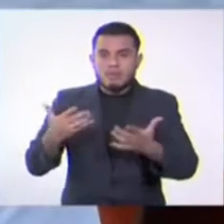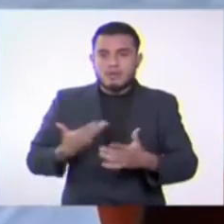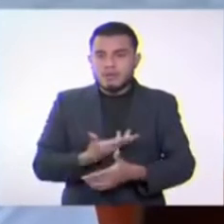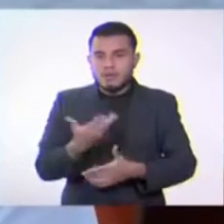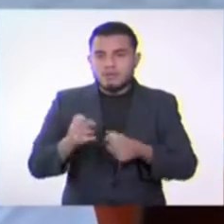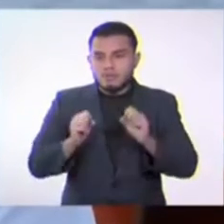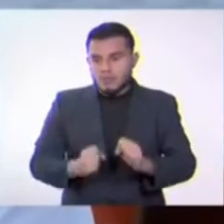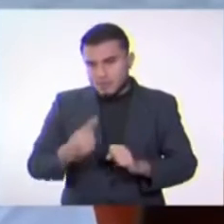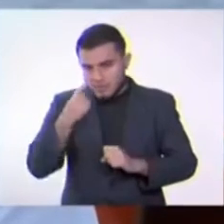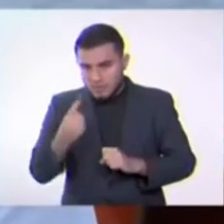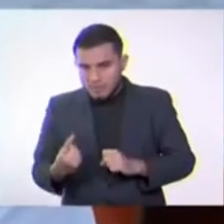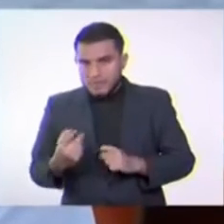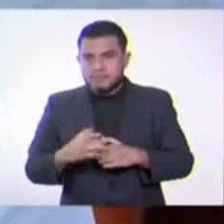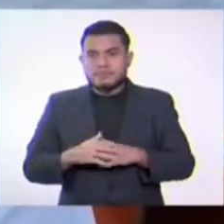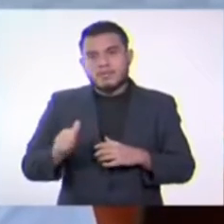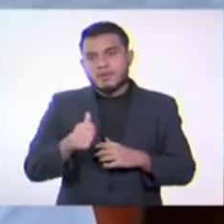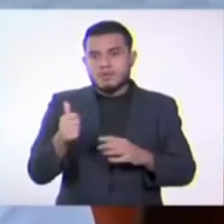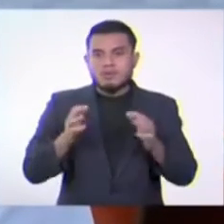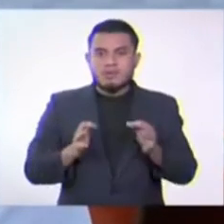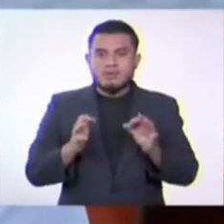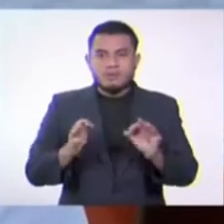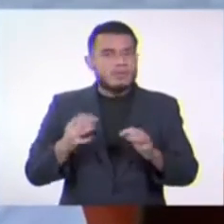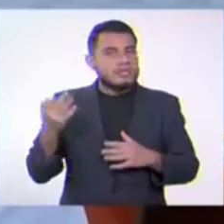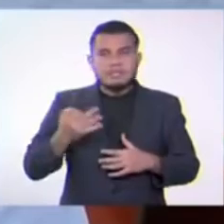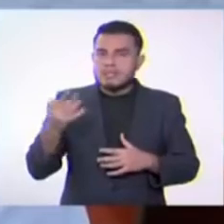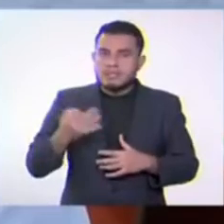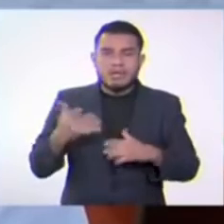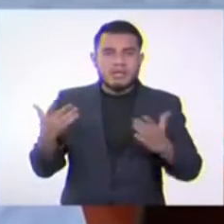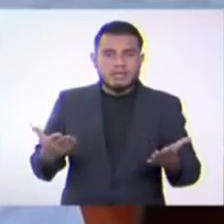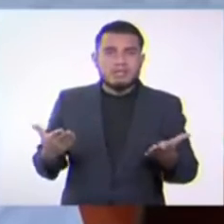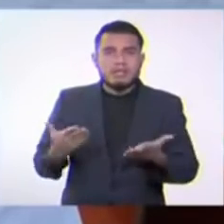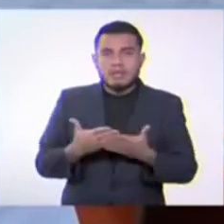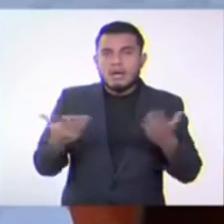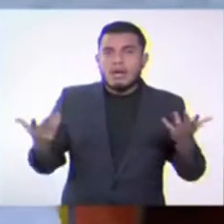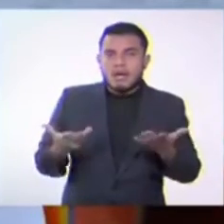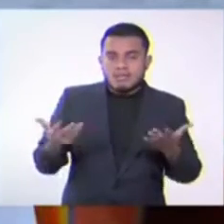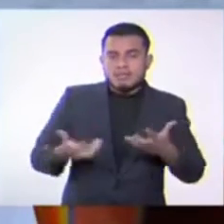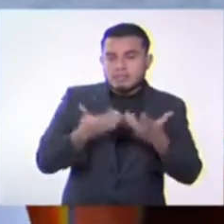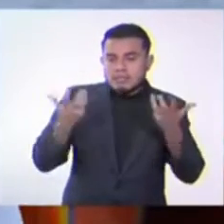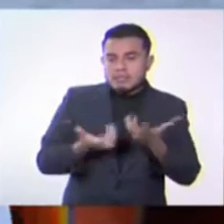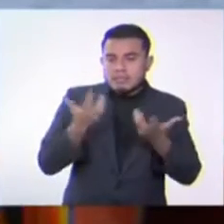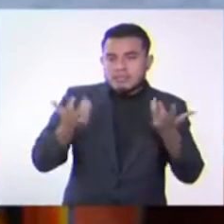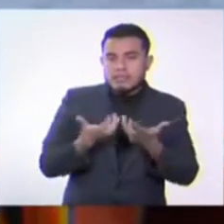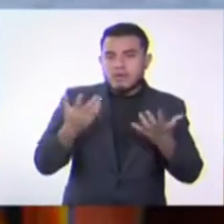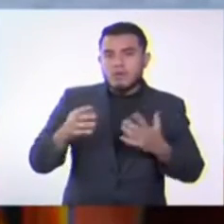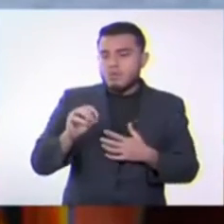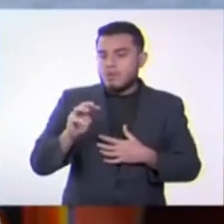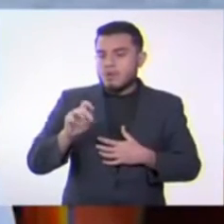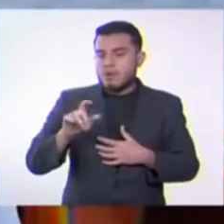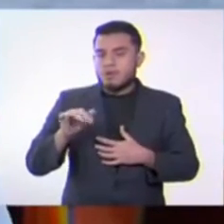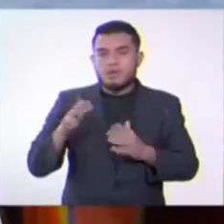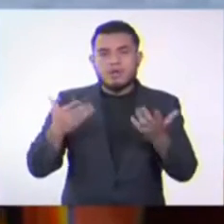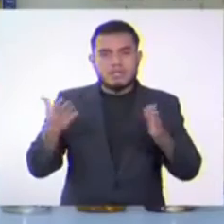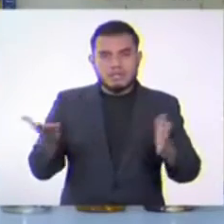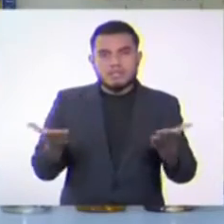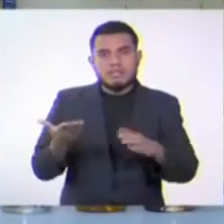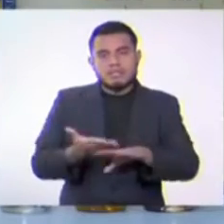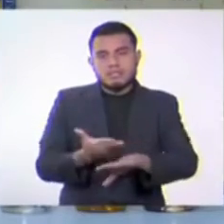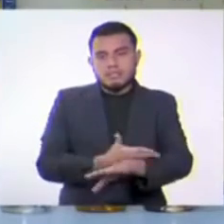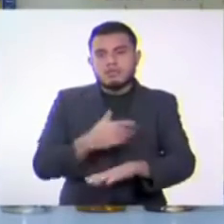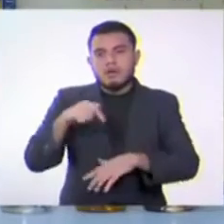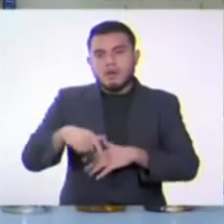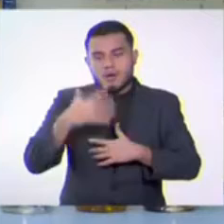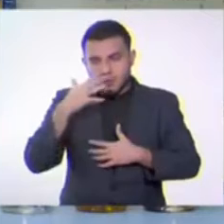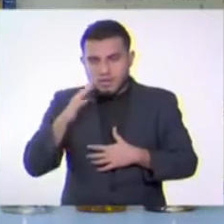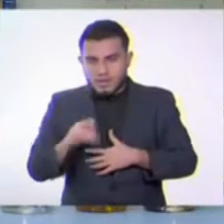podemos observar de otra manera sin necesidad de recurrir a hacer un estudio molecular. O sea, ya se hizo. Ahora, por